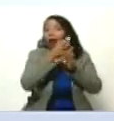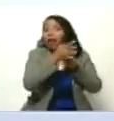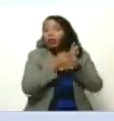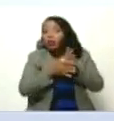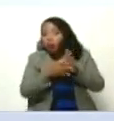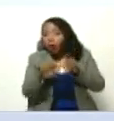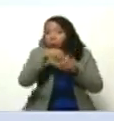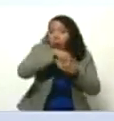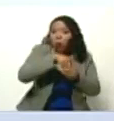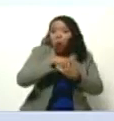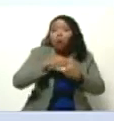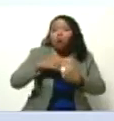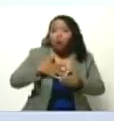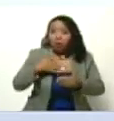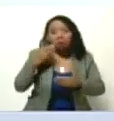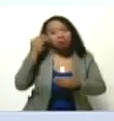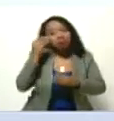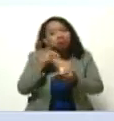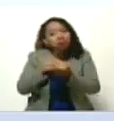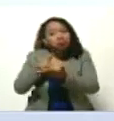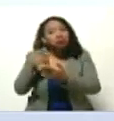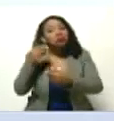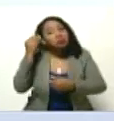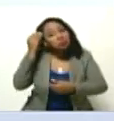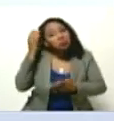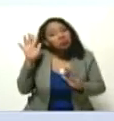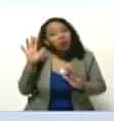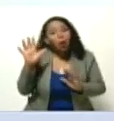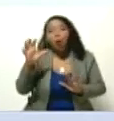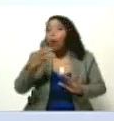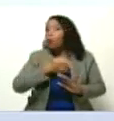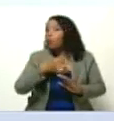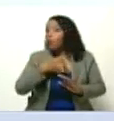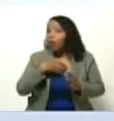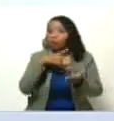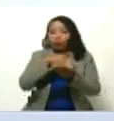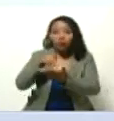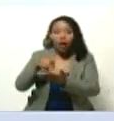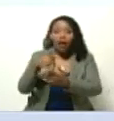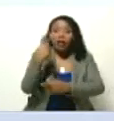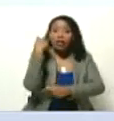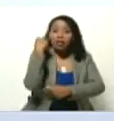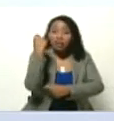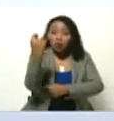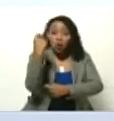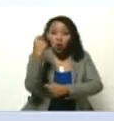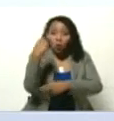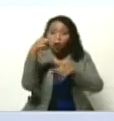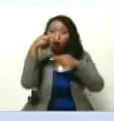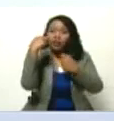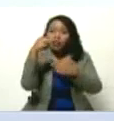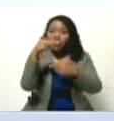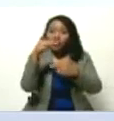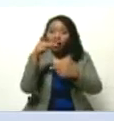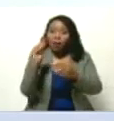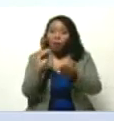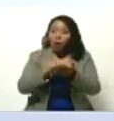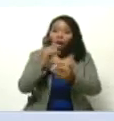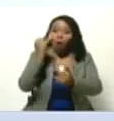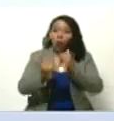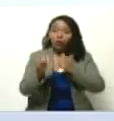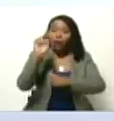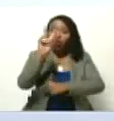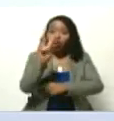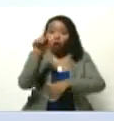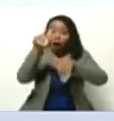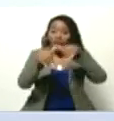postulado, se considerará, pues. No podrá ser postulado en ningún nivel la persona que haya sido candidato en alguna de las últimas dos elecciones